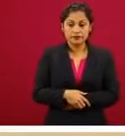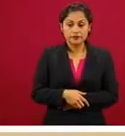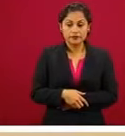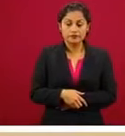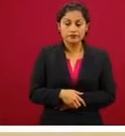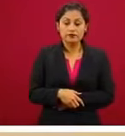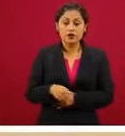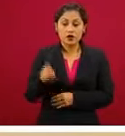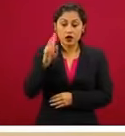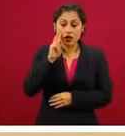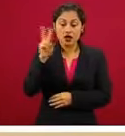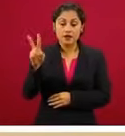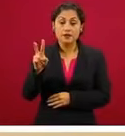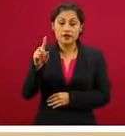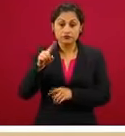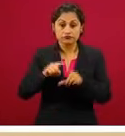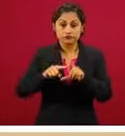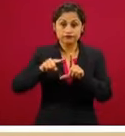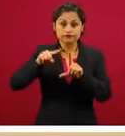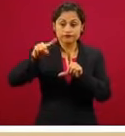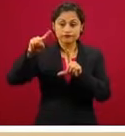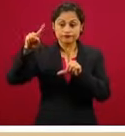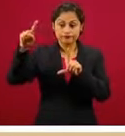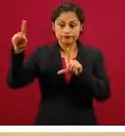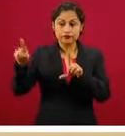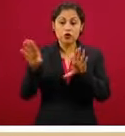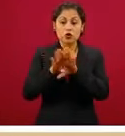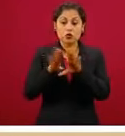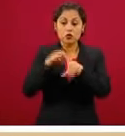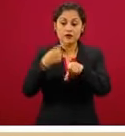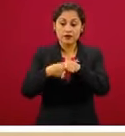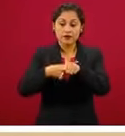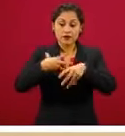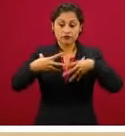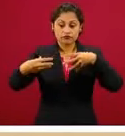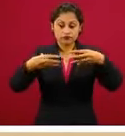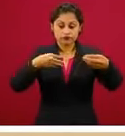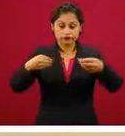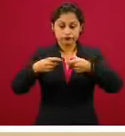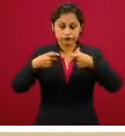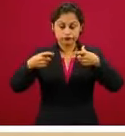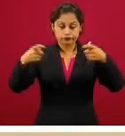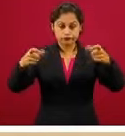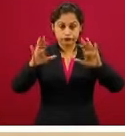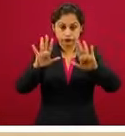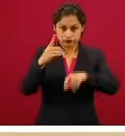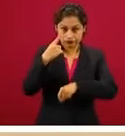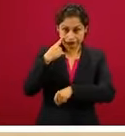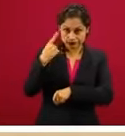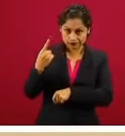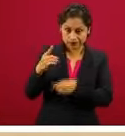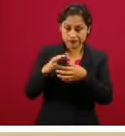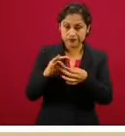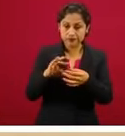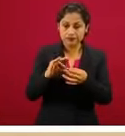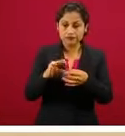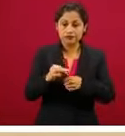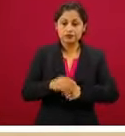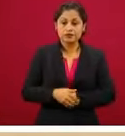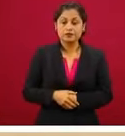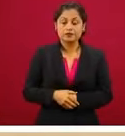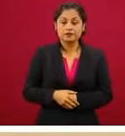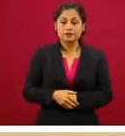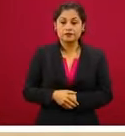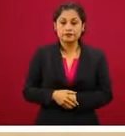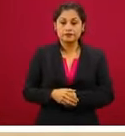que muestran la progresión de la enfermedad. Para pronta identificación comento lo siguiente. En el eje horizontal,